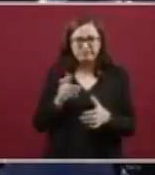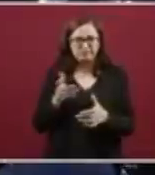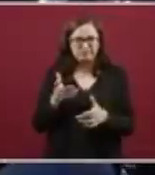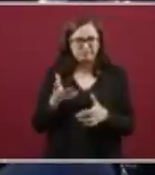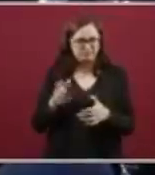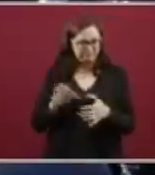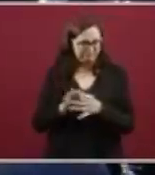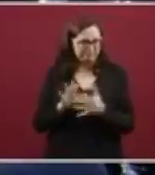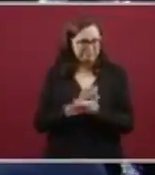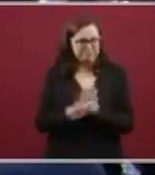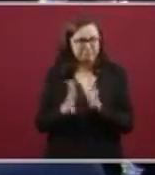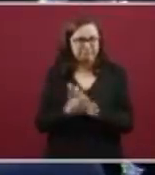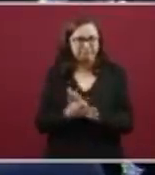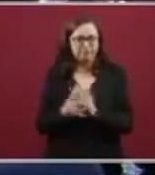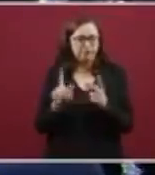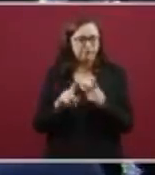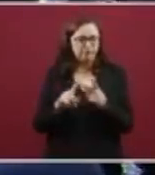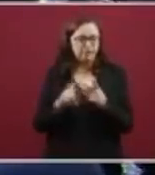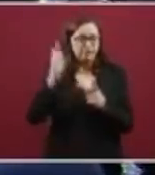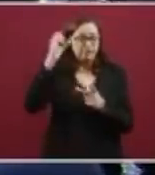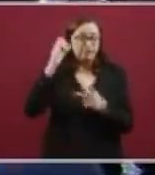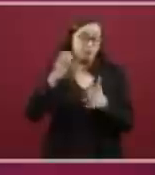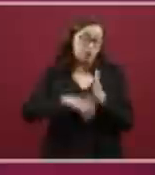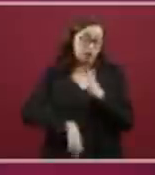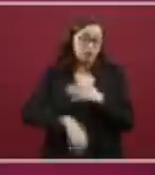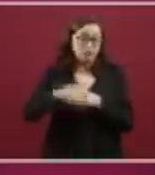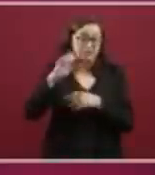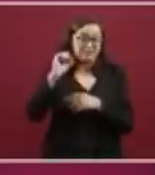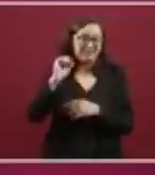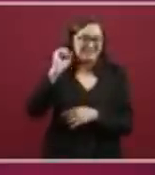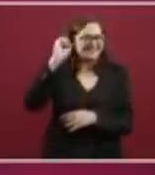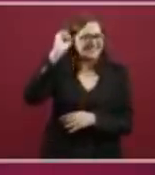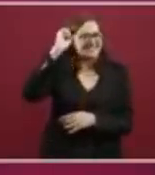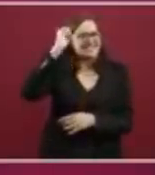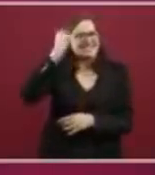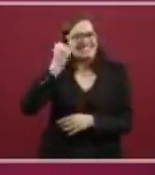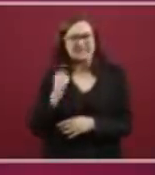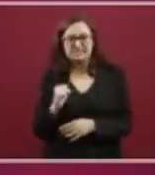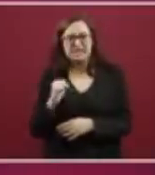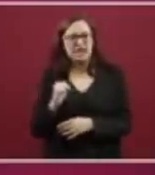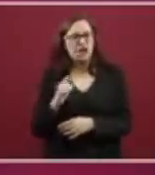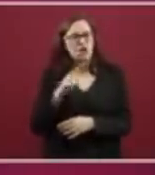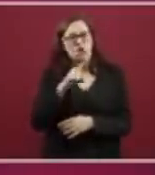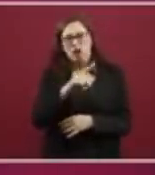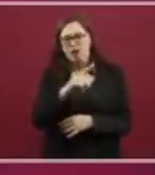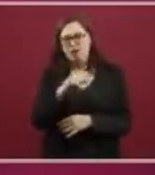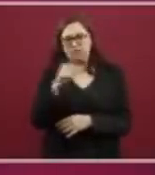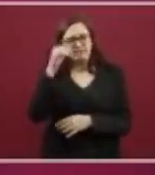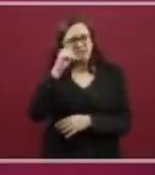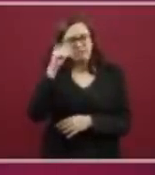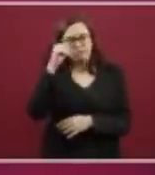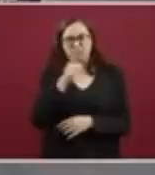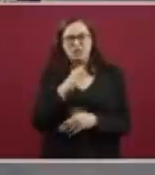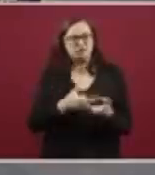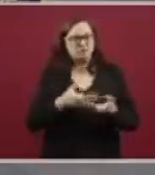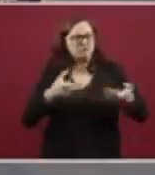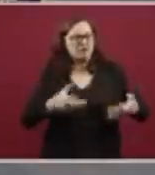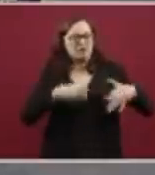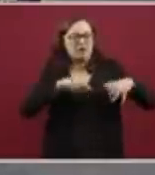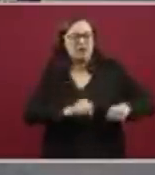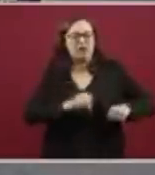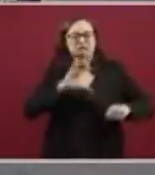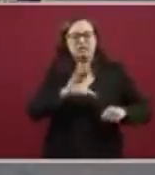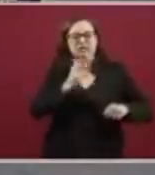como Sinaloa ha sido legendariamente, mal legendariamente, la tierra de Joaquín El Chapo Guzmán, el estado